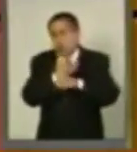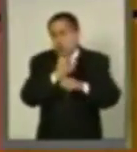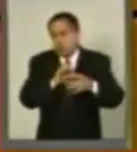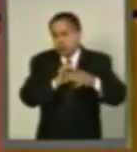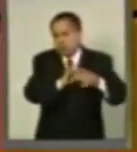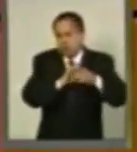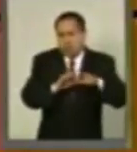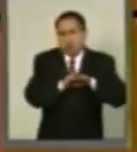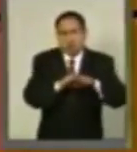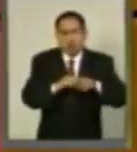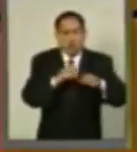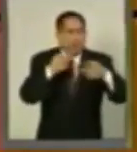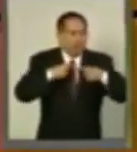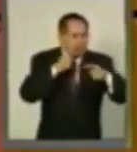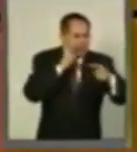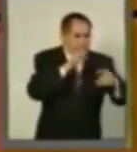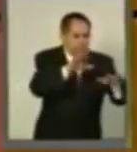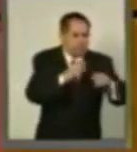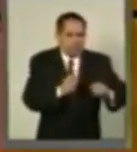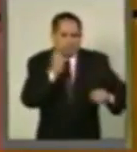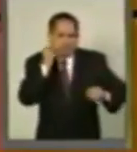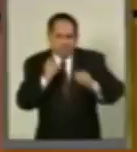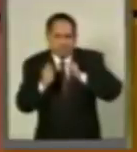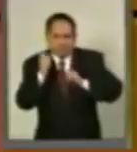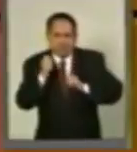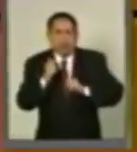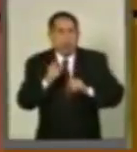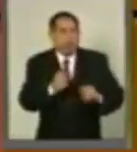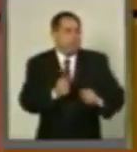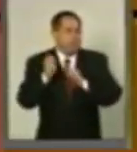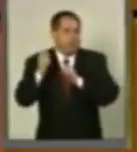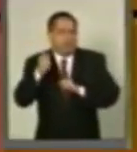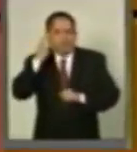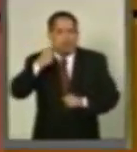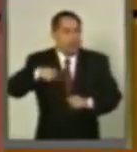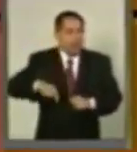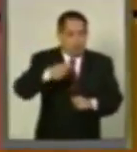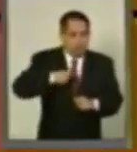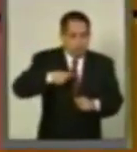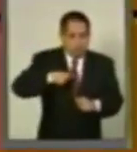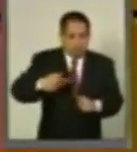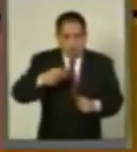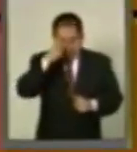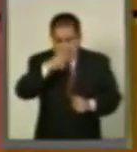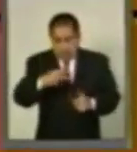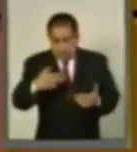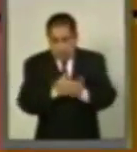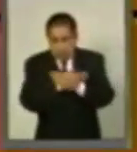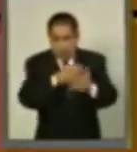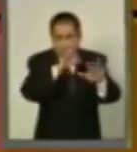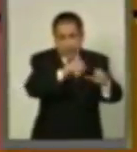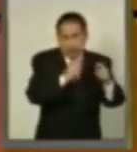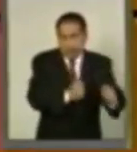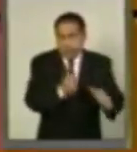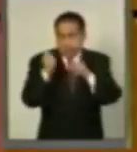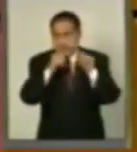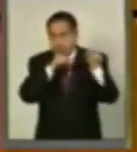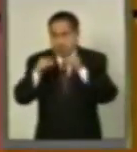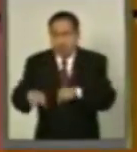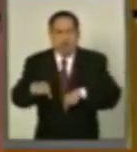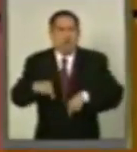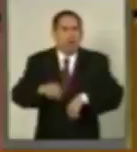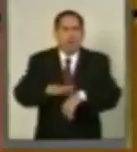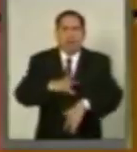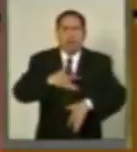en materia de repatriación, para que las y los mexicanos que retornan lo sigan haciendo en condiciones dignas y